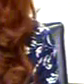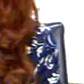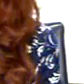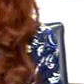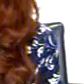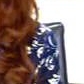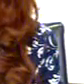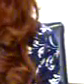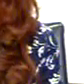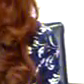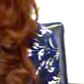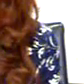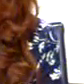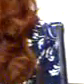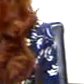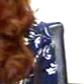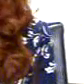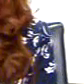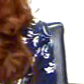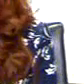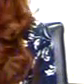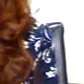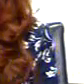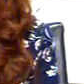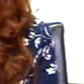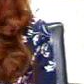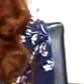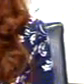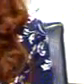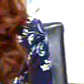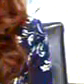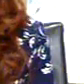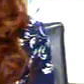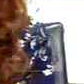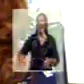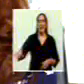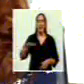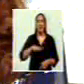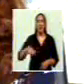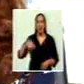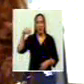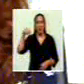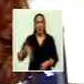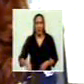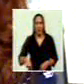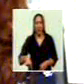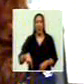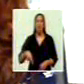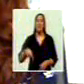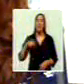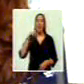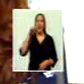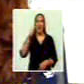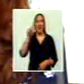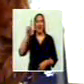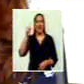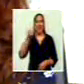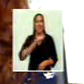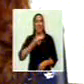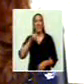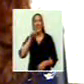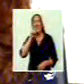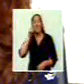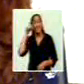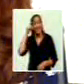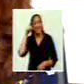familia Mariani. También en el Calafate, estamos, mi querido Calafate, estamos inaugurando, tal cual lo